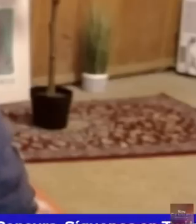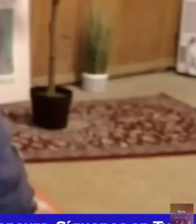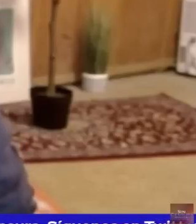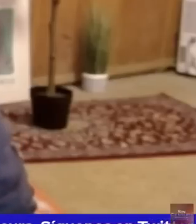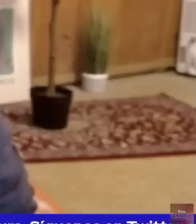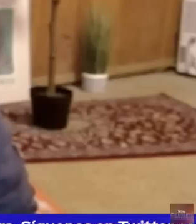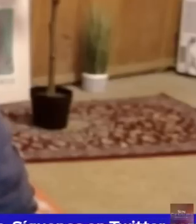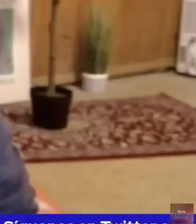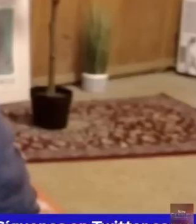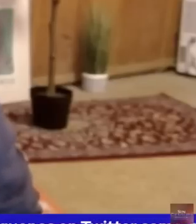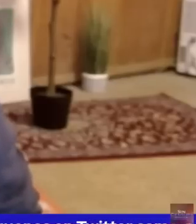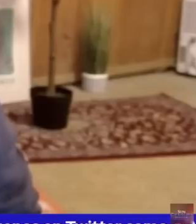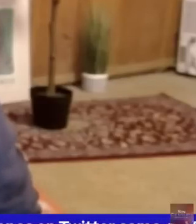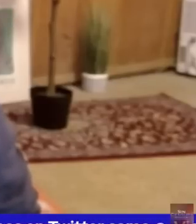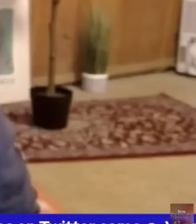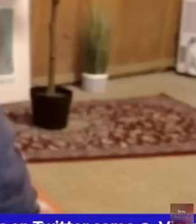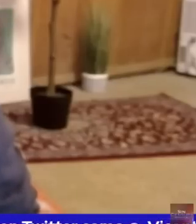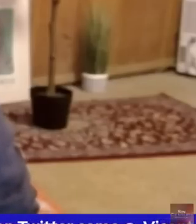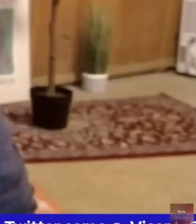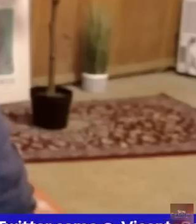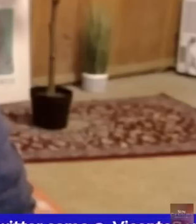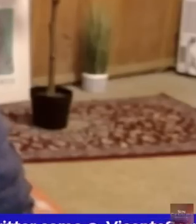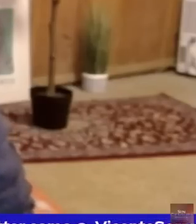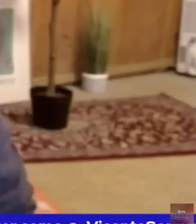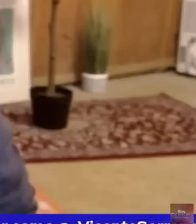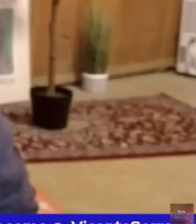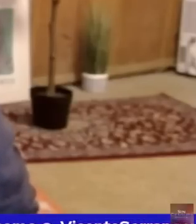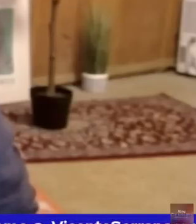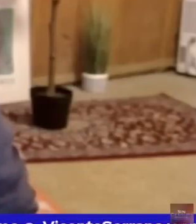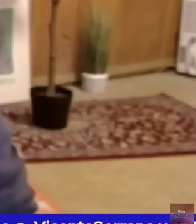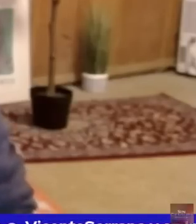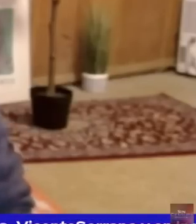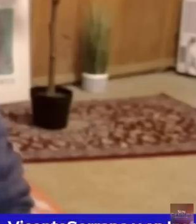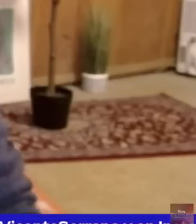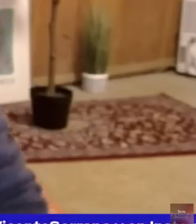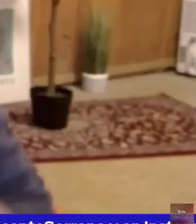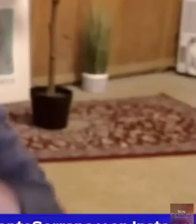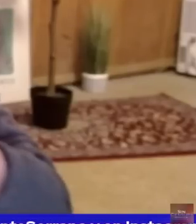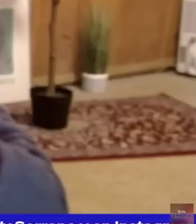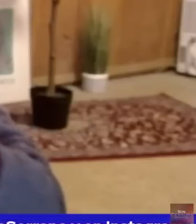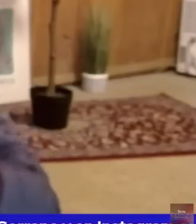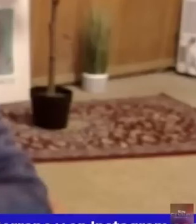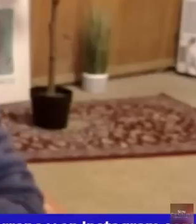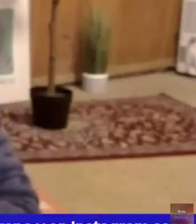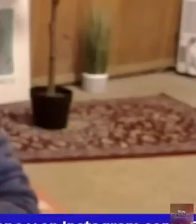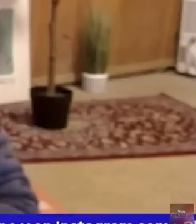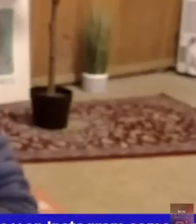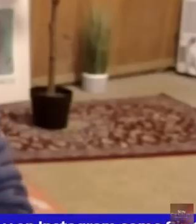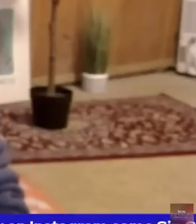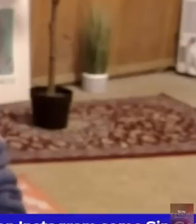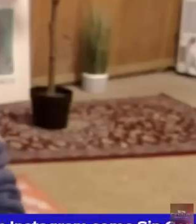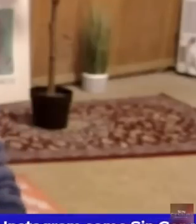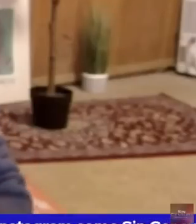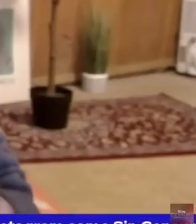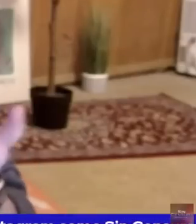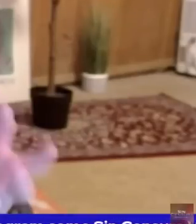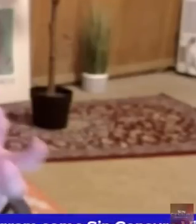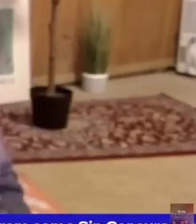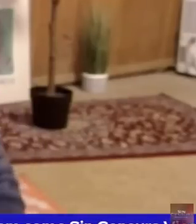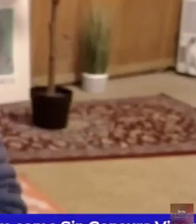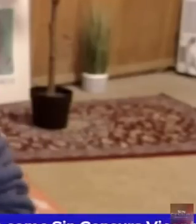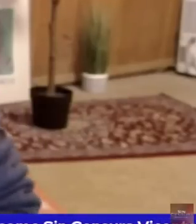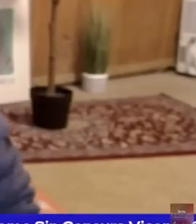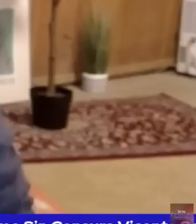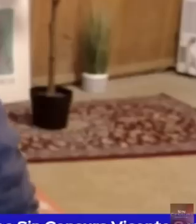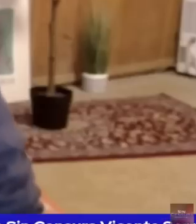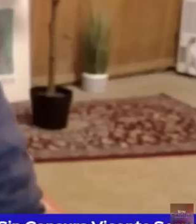ganemos. Bueno, dice el presidente que va a demandar a César de Castro, no da a conocer por cuánto lo va a demandar, porque así se maneja